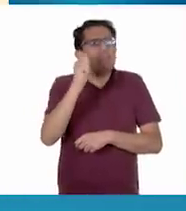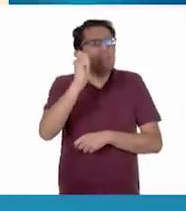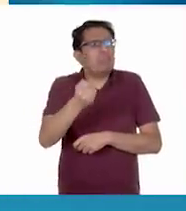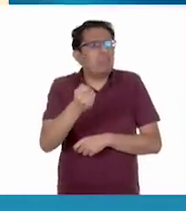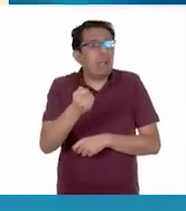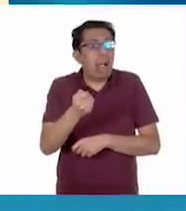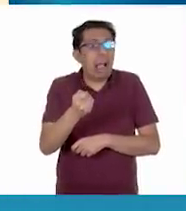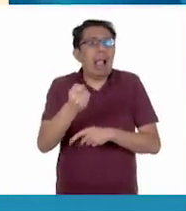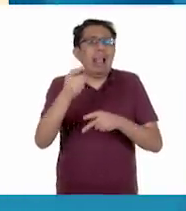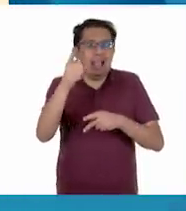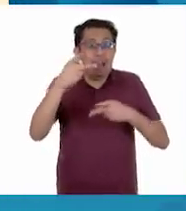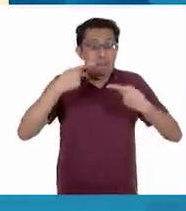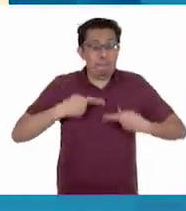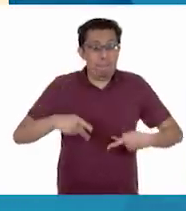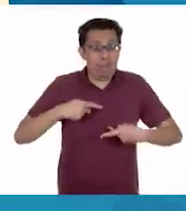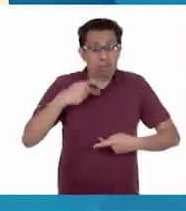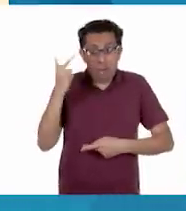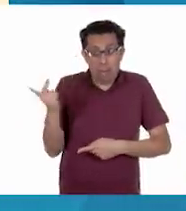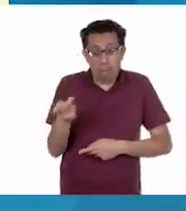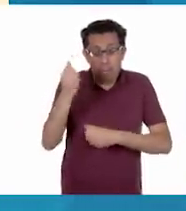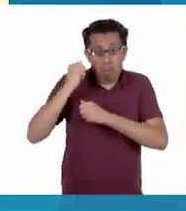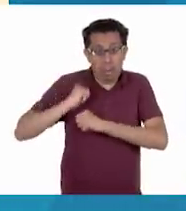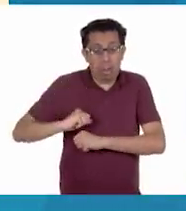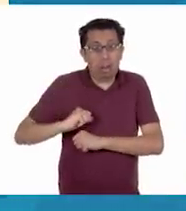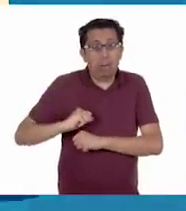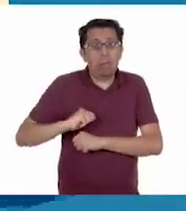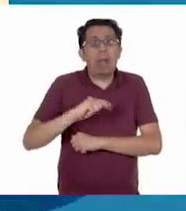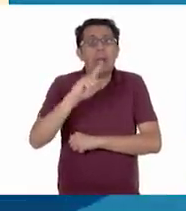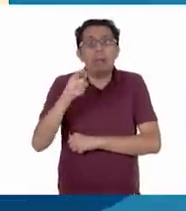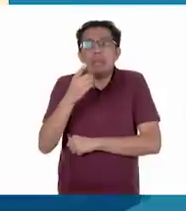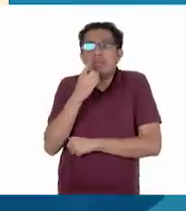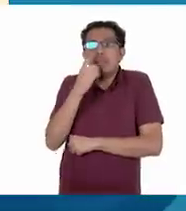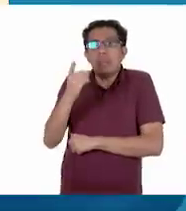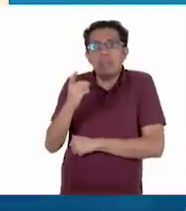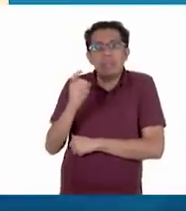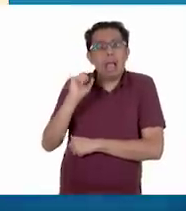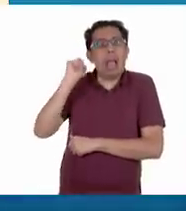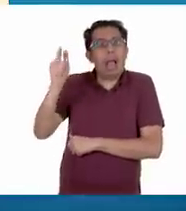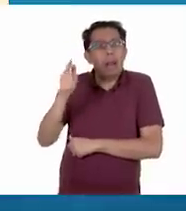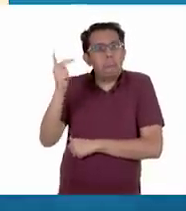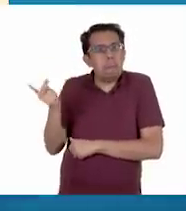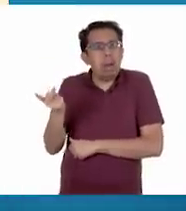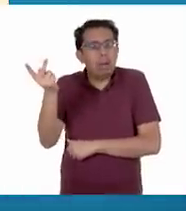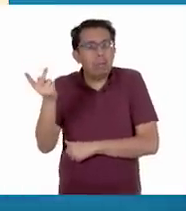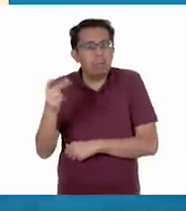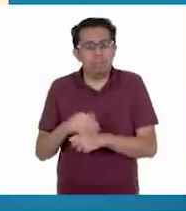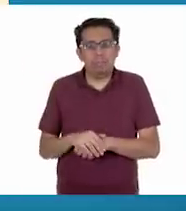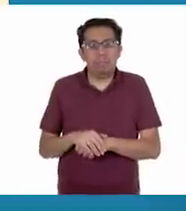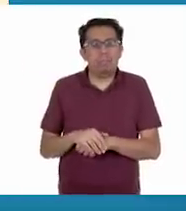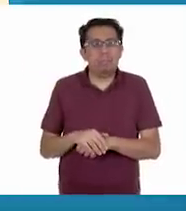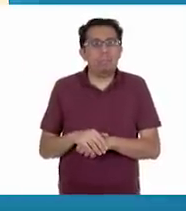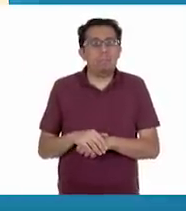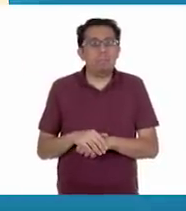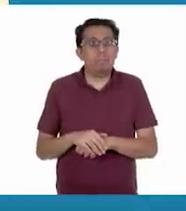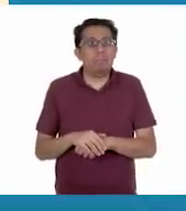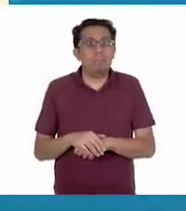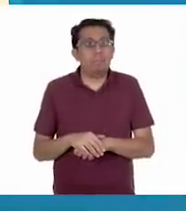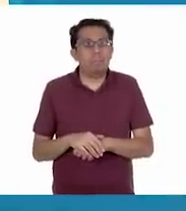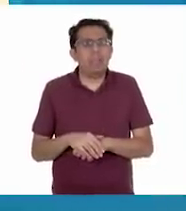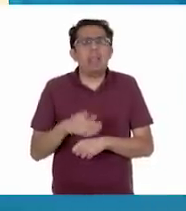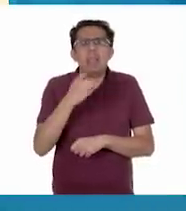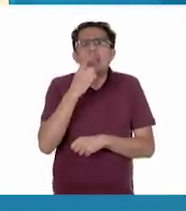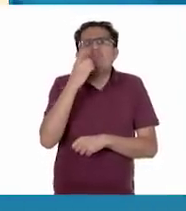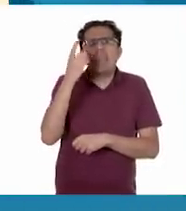este caso Jessica, va a decir algo. Y lo que va a decir es, ¿quién de ustedes lo sabe?